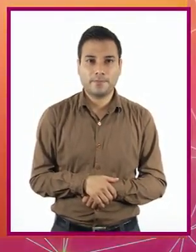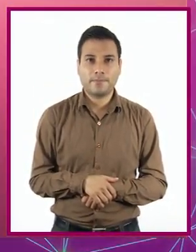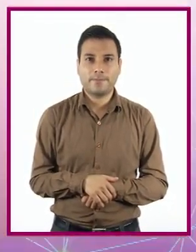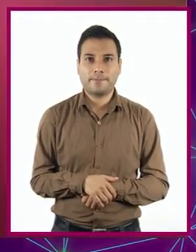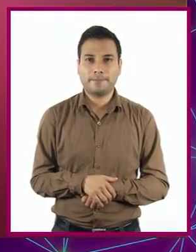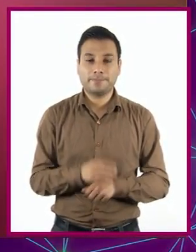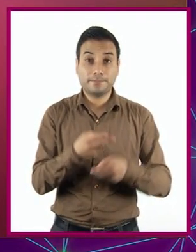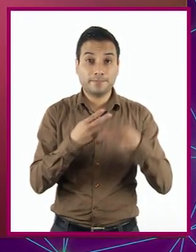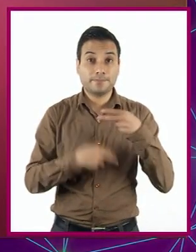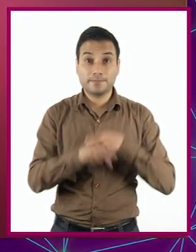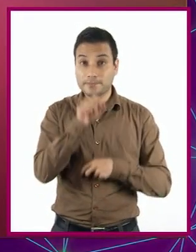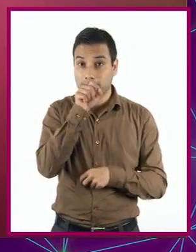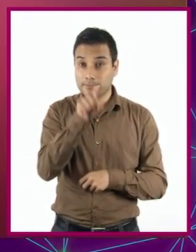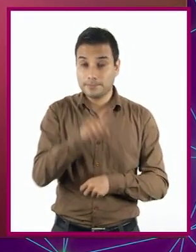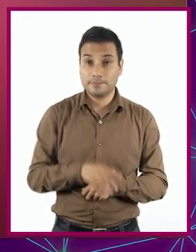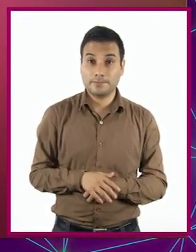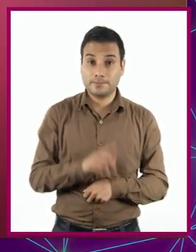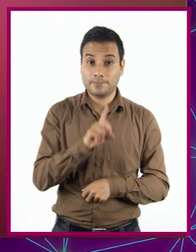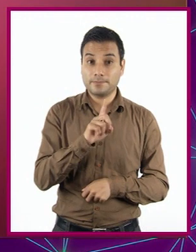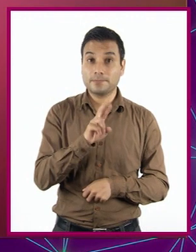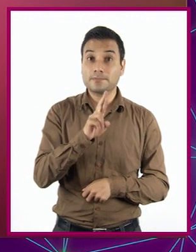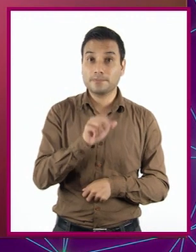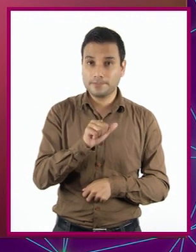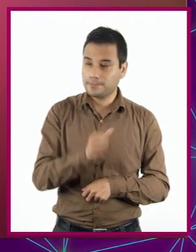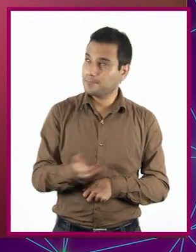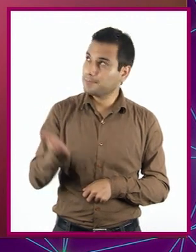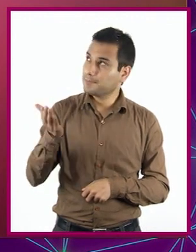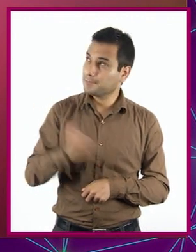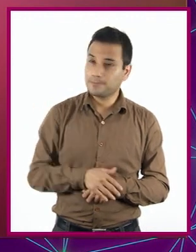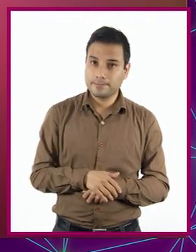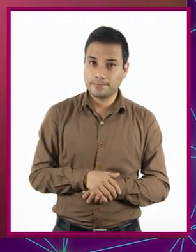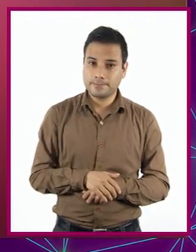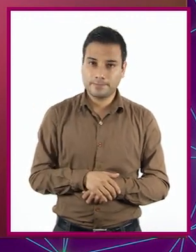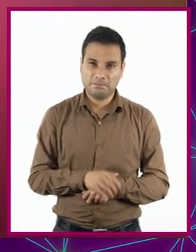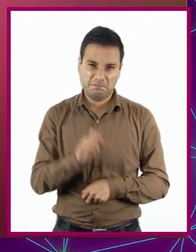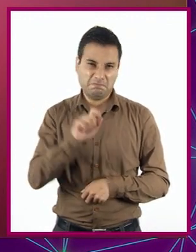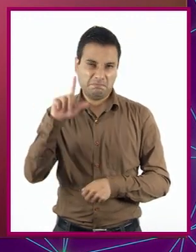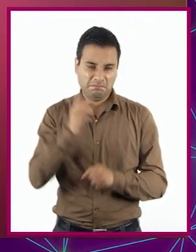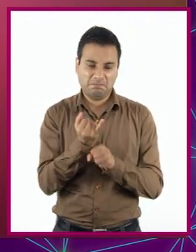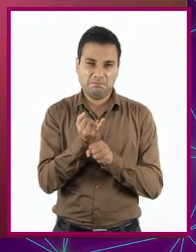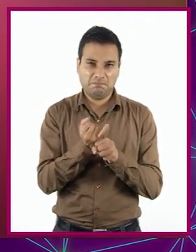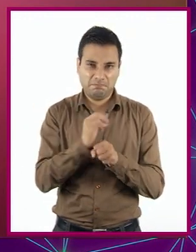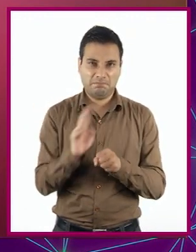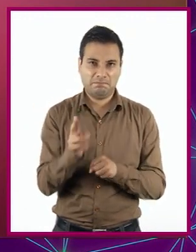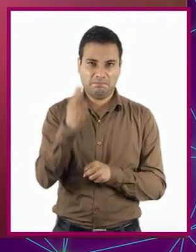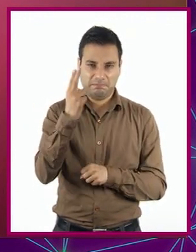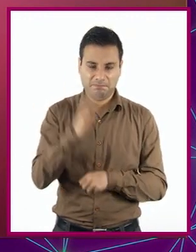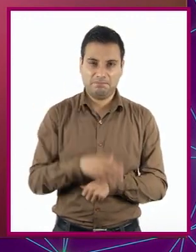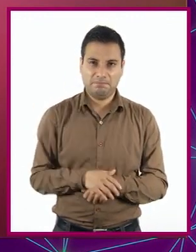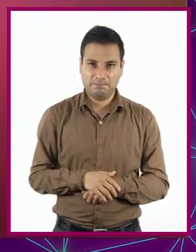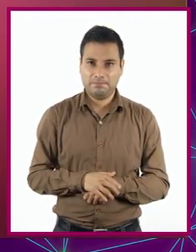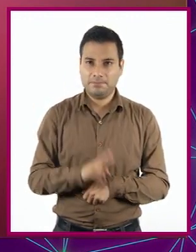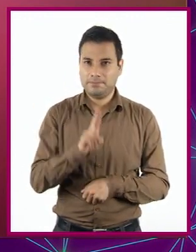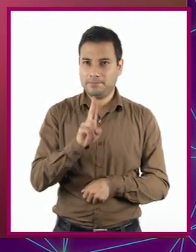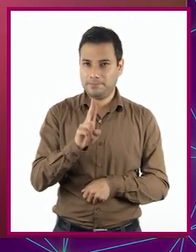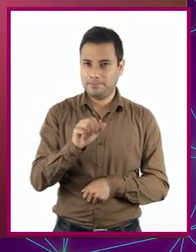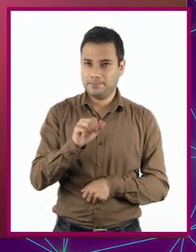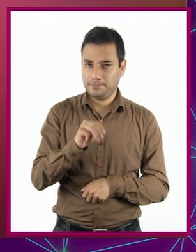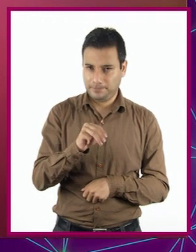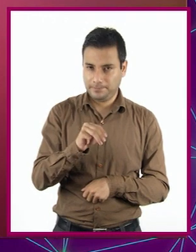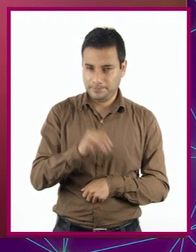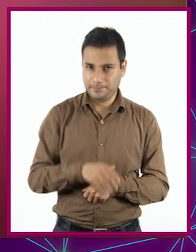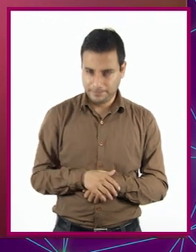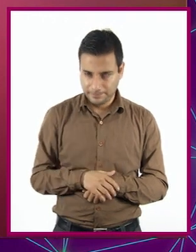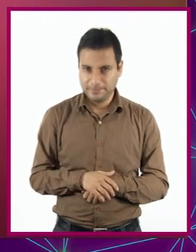Nos acompaña también la doctora Alejandra García Franco, destacada investigadora de la Universidad Autónoma Metropolitana, Unidad